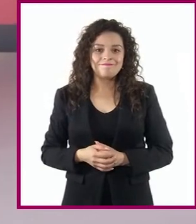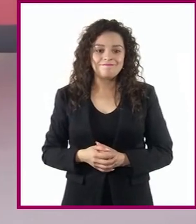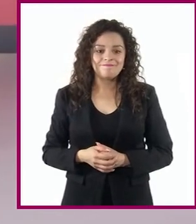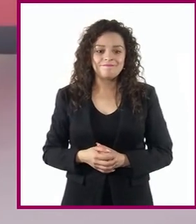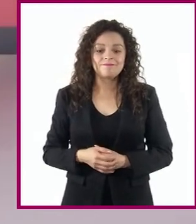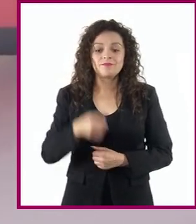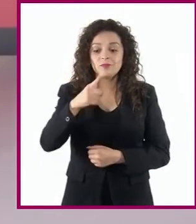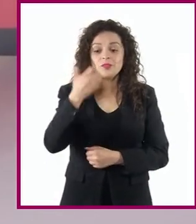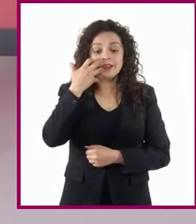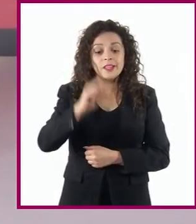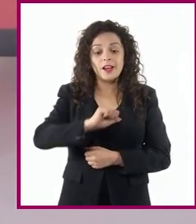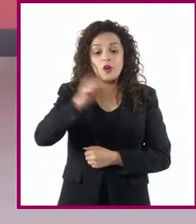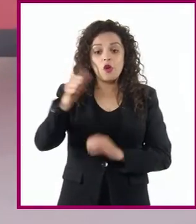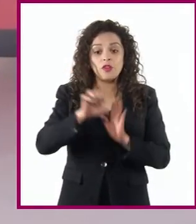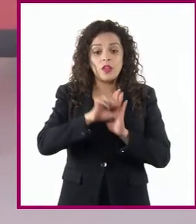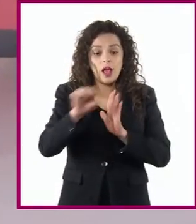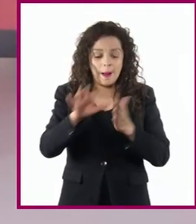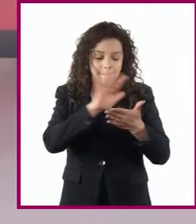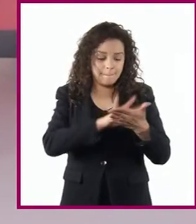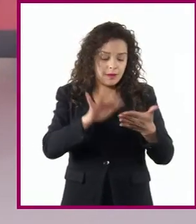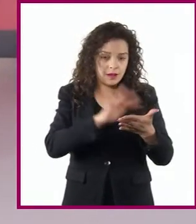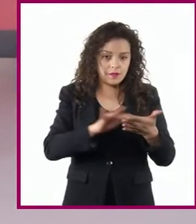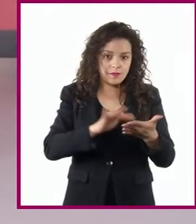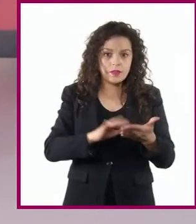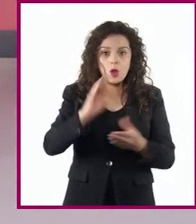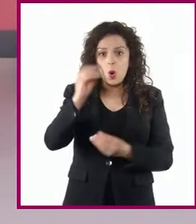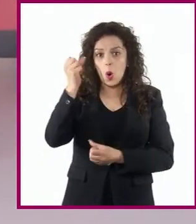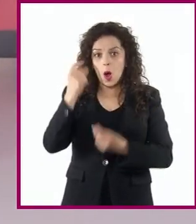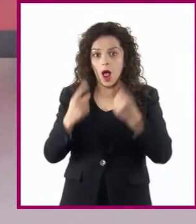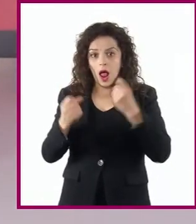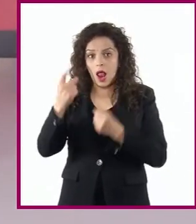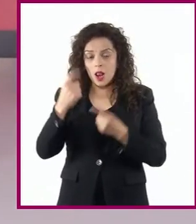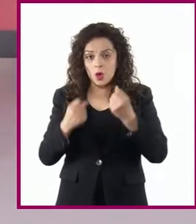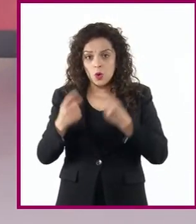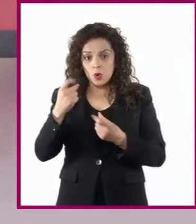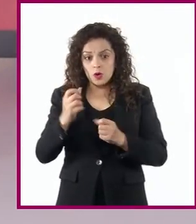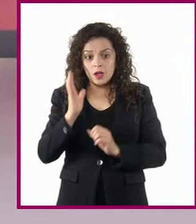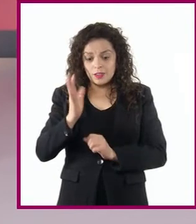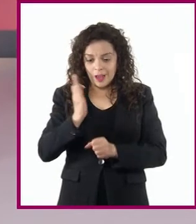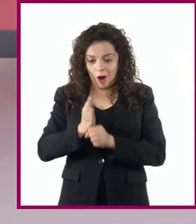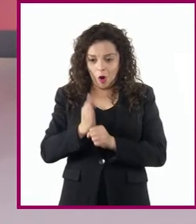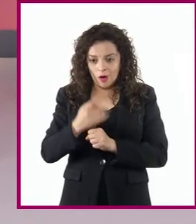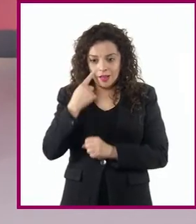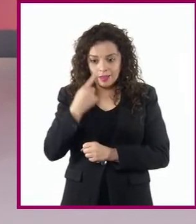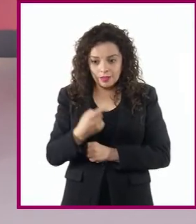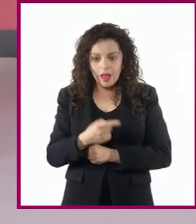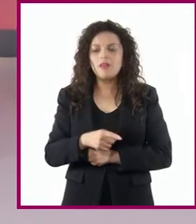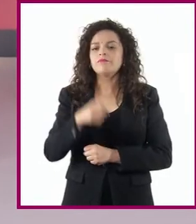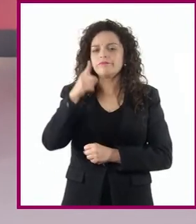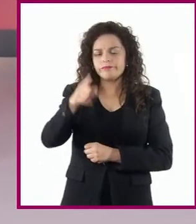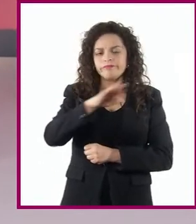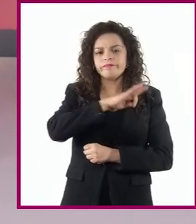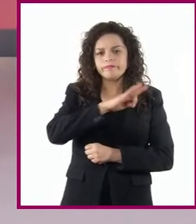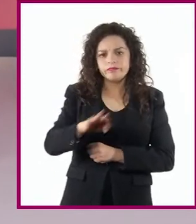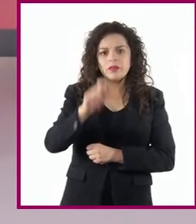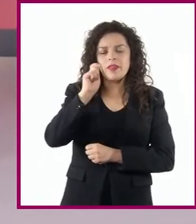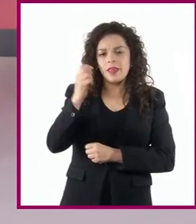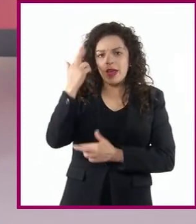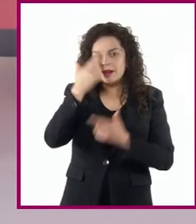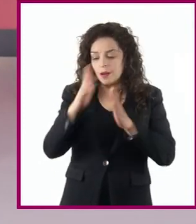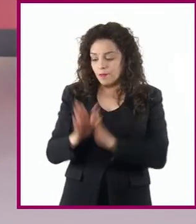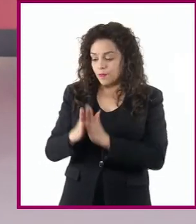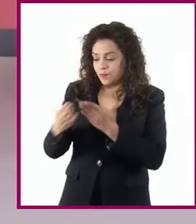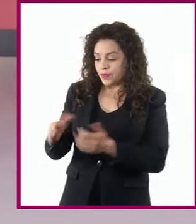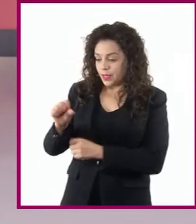leer otros ejemplos o reforzar algunos de los contenidos que hemos analizado, les invito a que revisen su libro